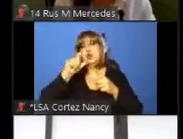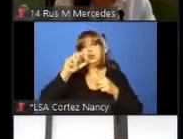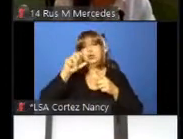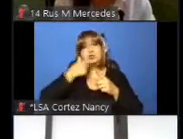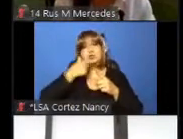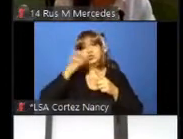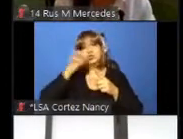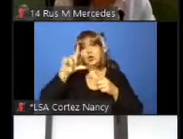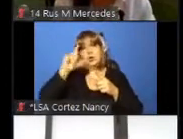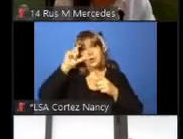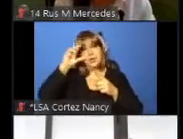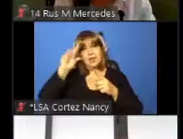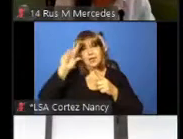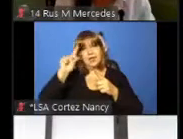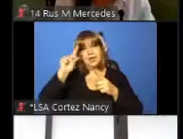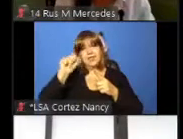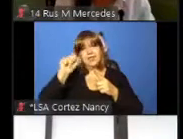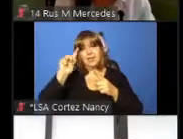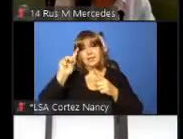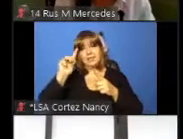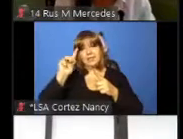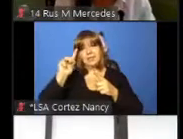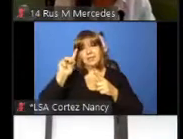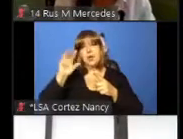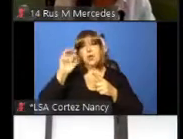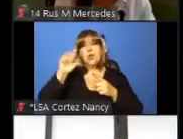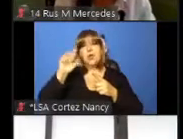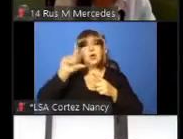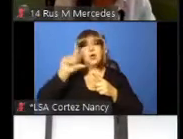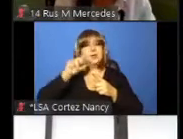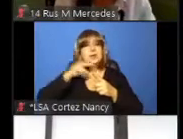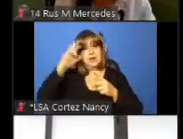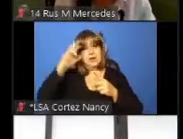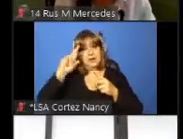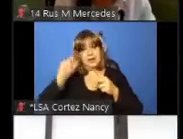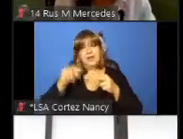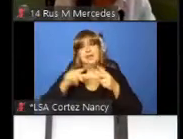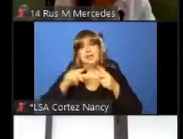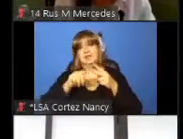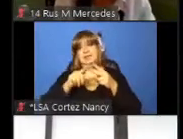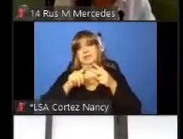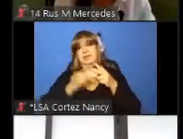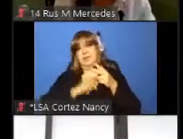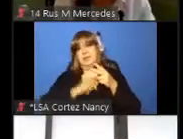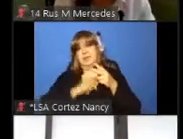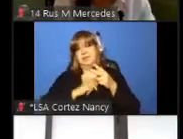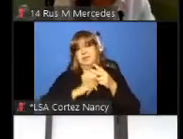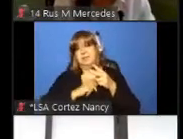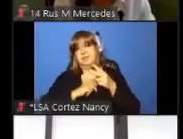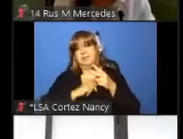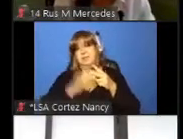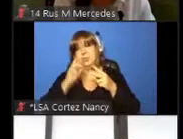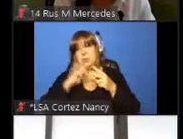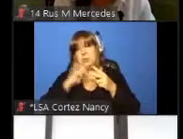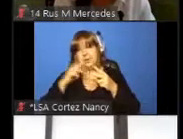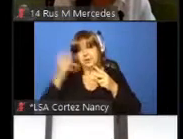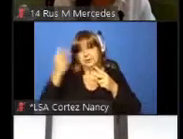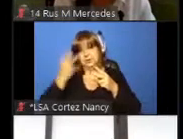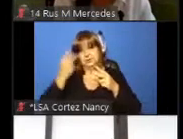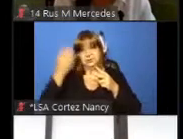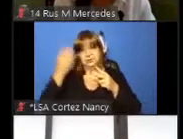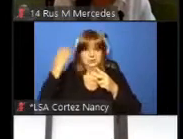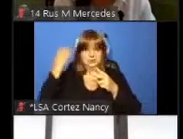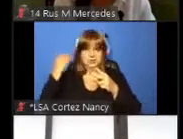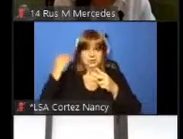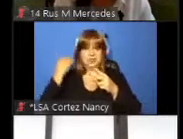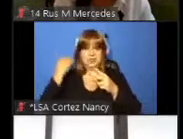libera lo que ahora se ve en esas en esas declaraciones o esas notas tan